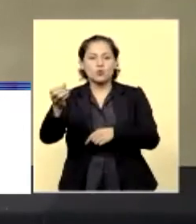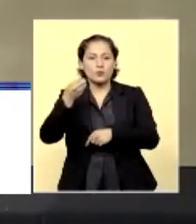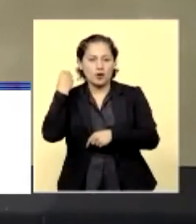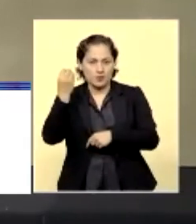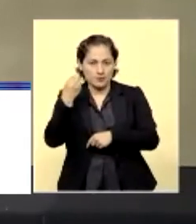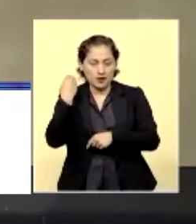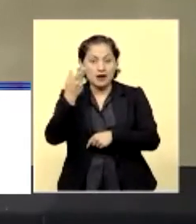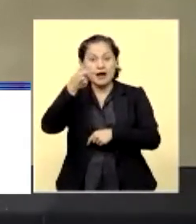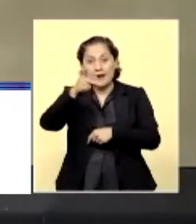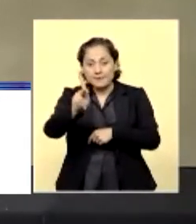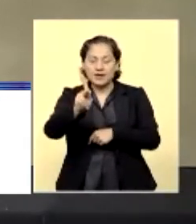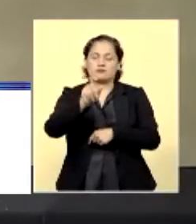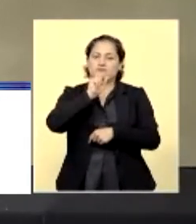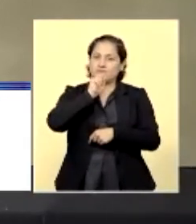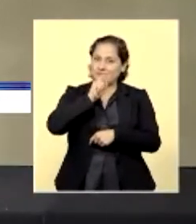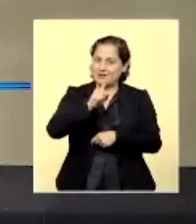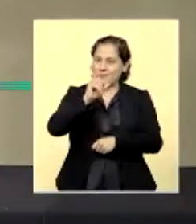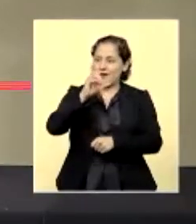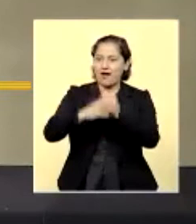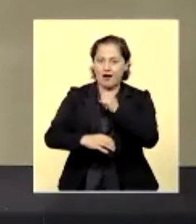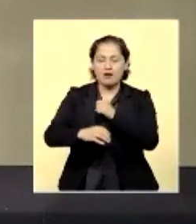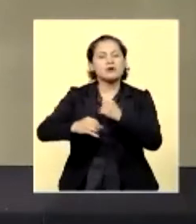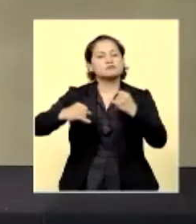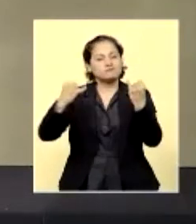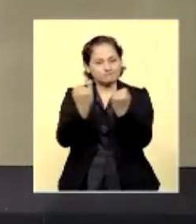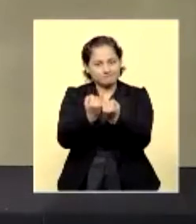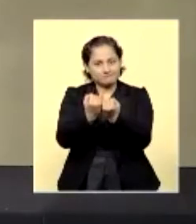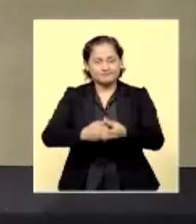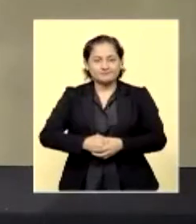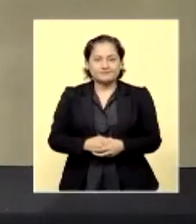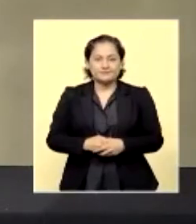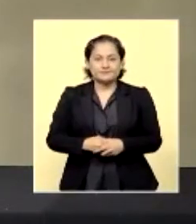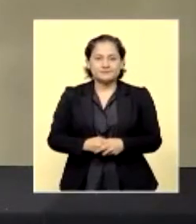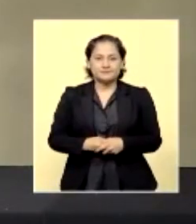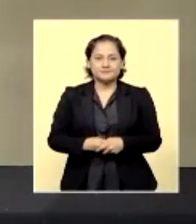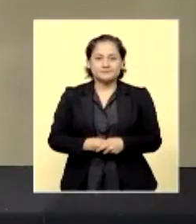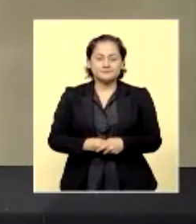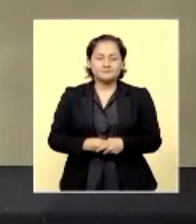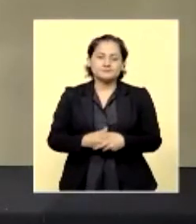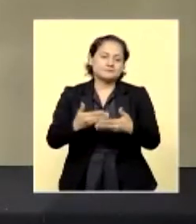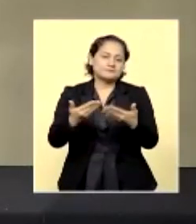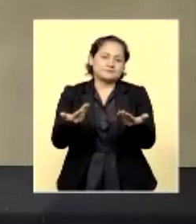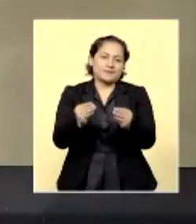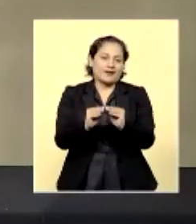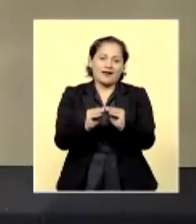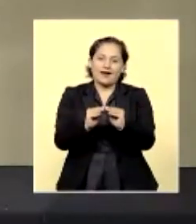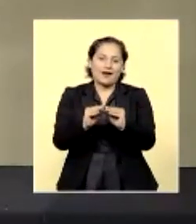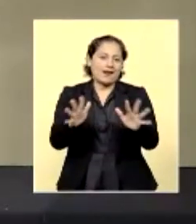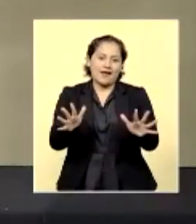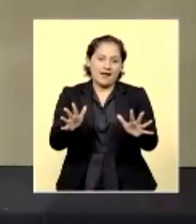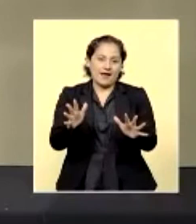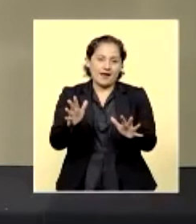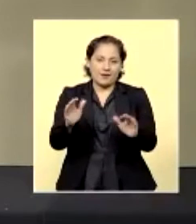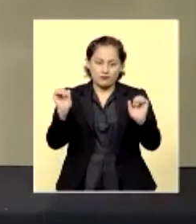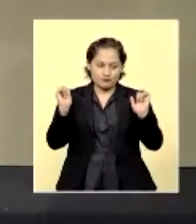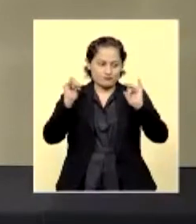cuando cerramos un evento. Especialmente un congreso. Y principalmente un